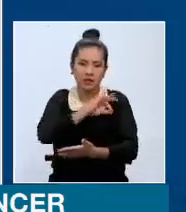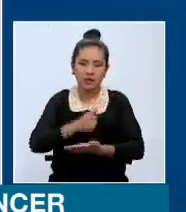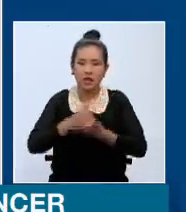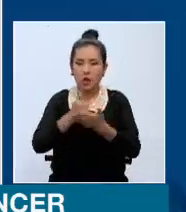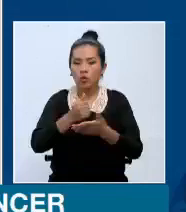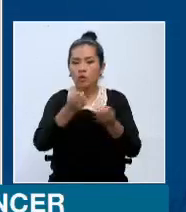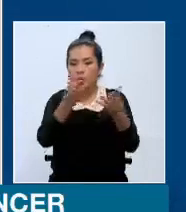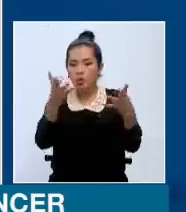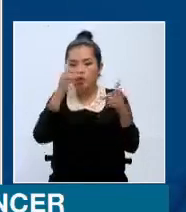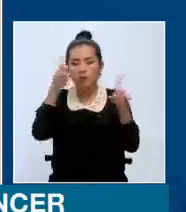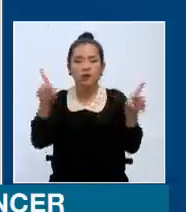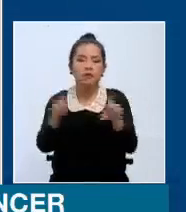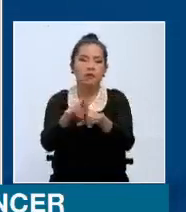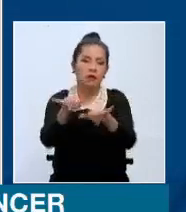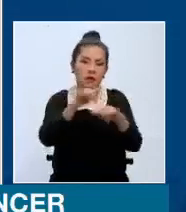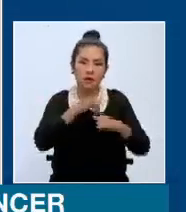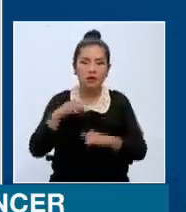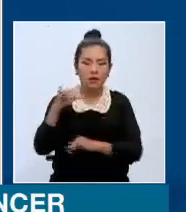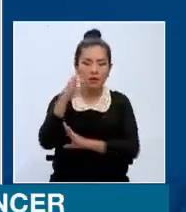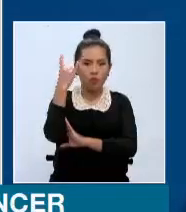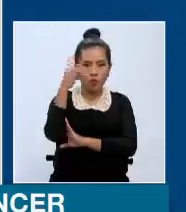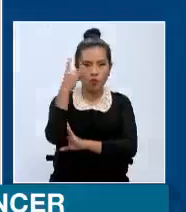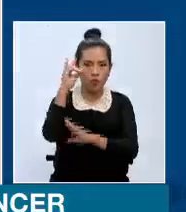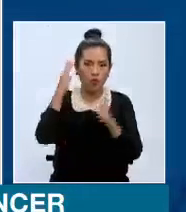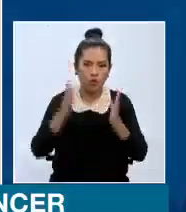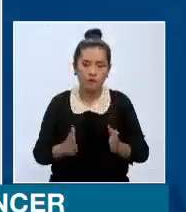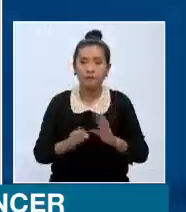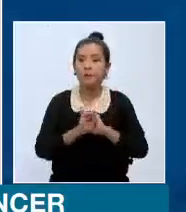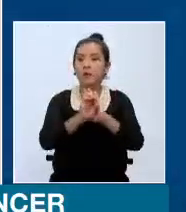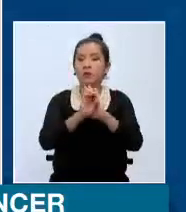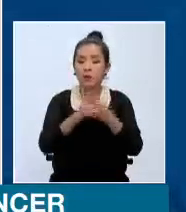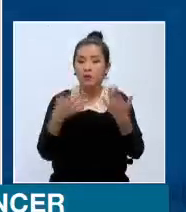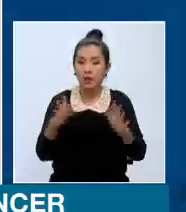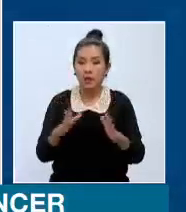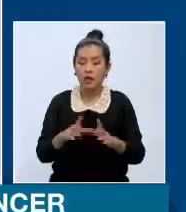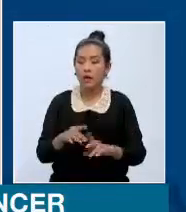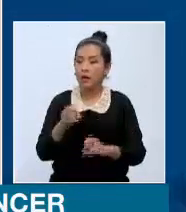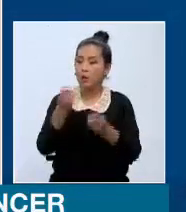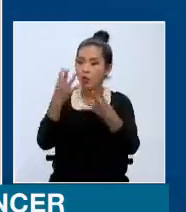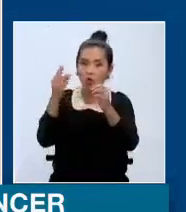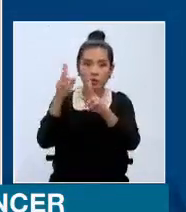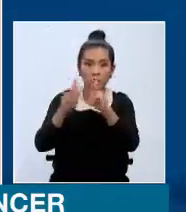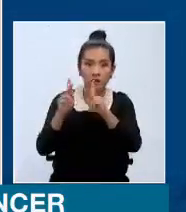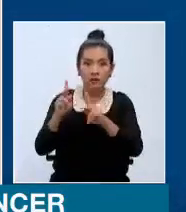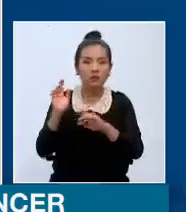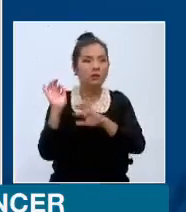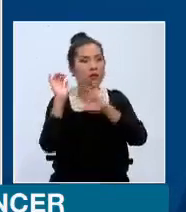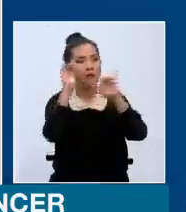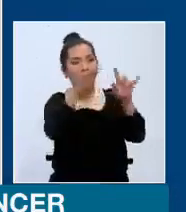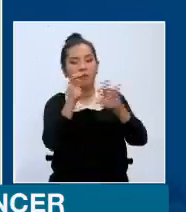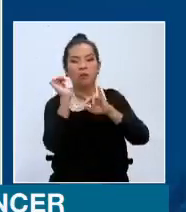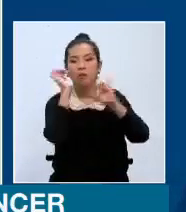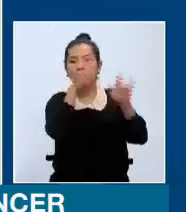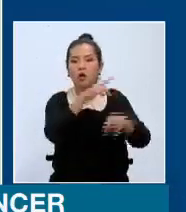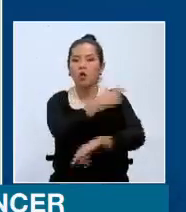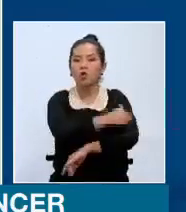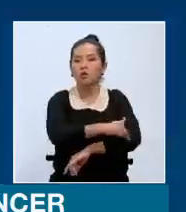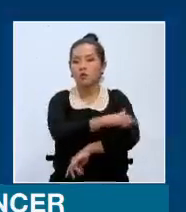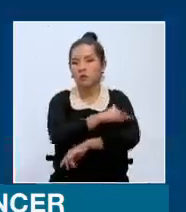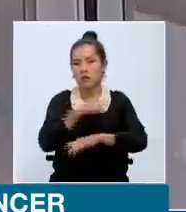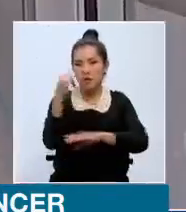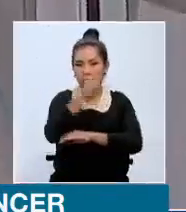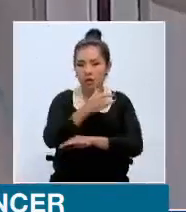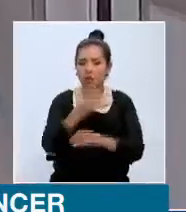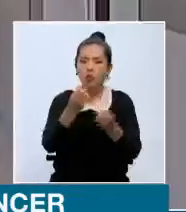hermanos bolivianos, ¿no? Porque ahora, por ejemplo, están viniendo al hospital al centro nuclear